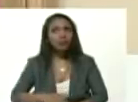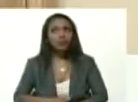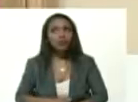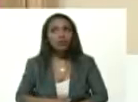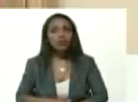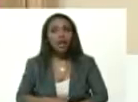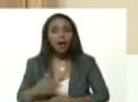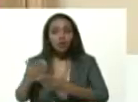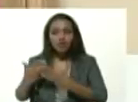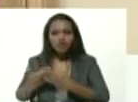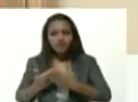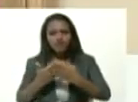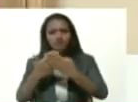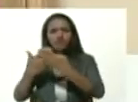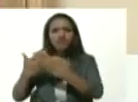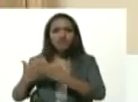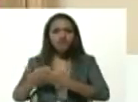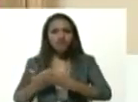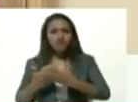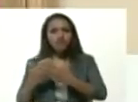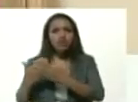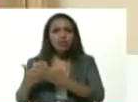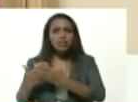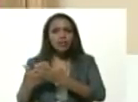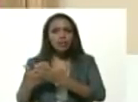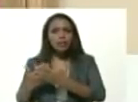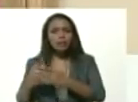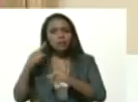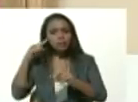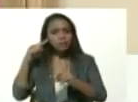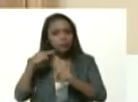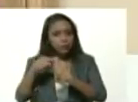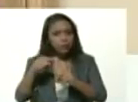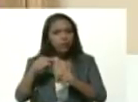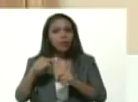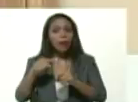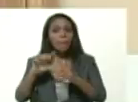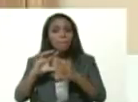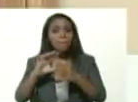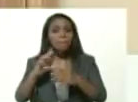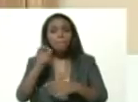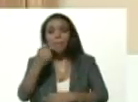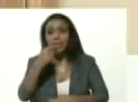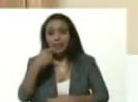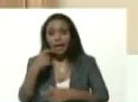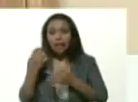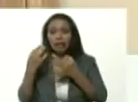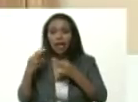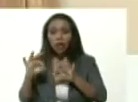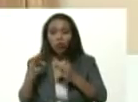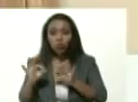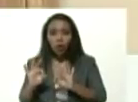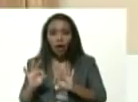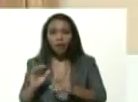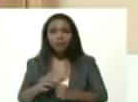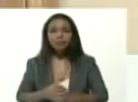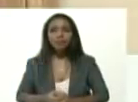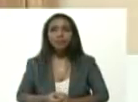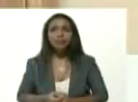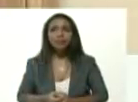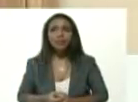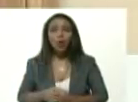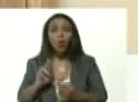sus estudios, su dedicación y su medicina, combinando medicina naturista, natural,